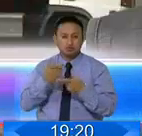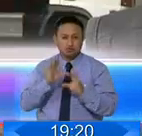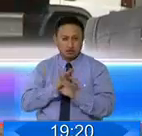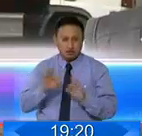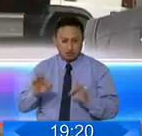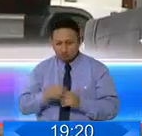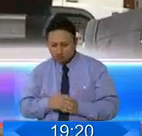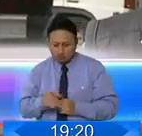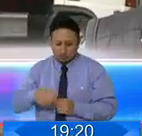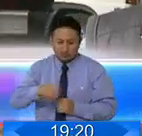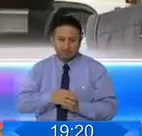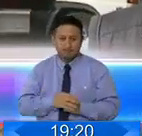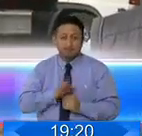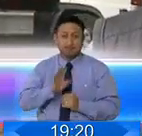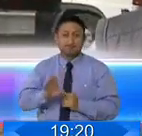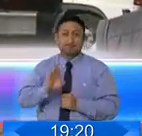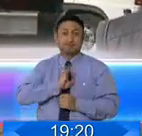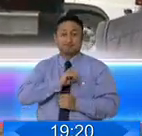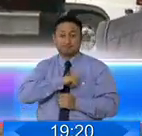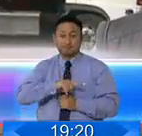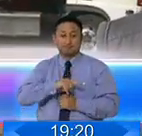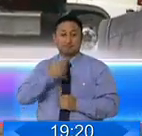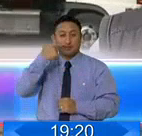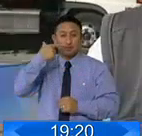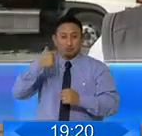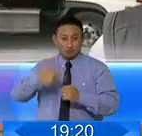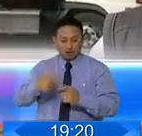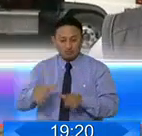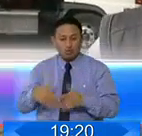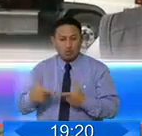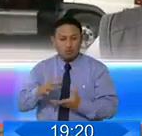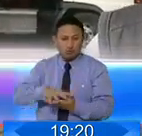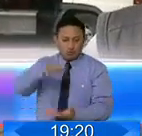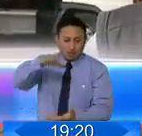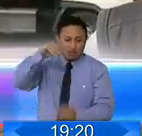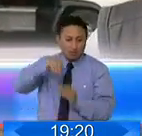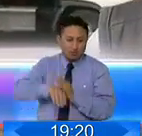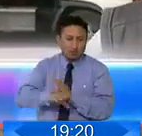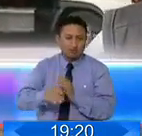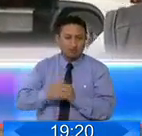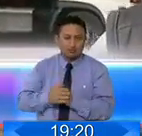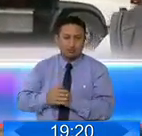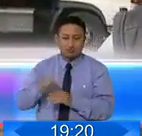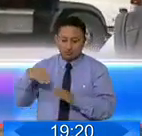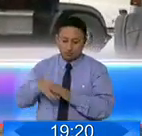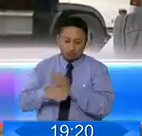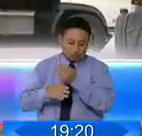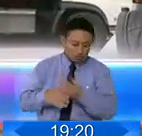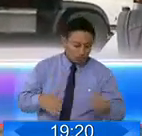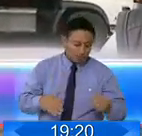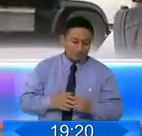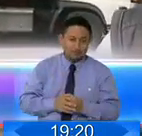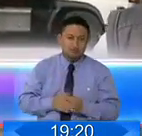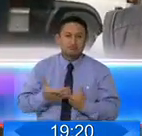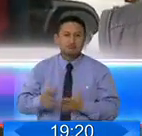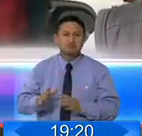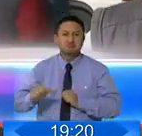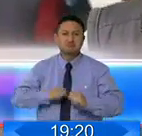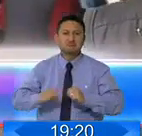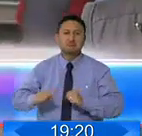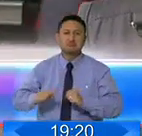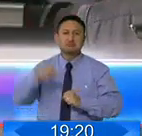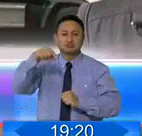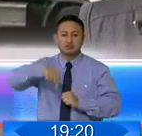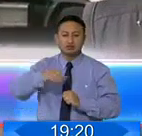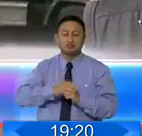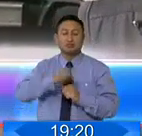Petroecuador. Revisando las condiciones técnicas de los autotanques a la entrada y a la salida y las condiciones de operación del terminal